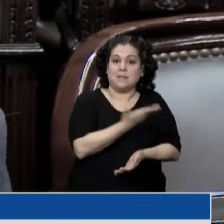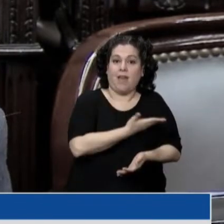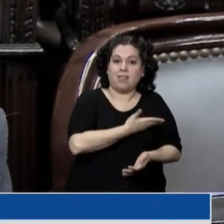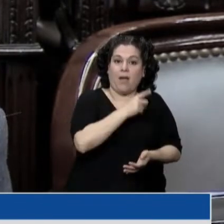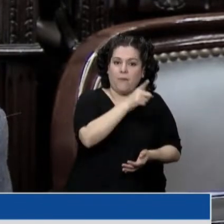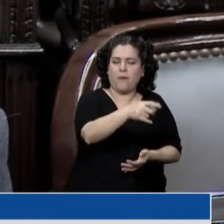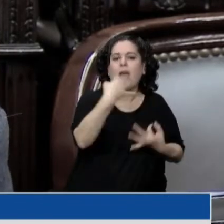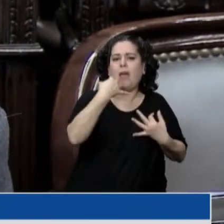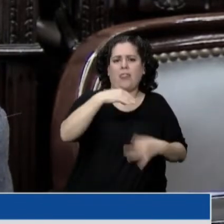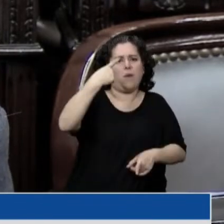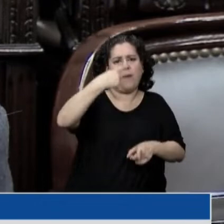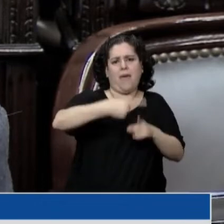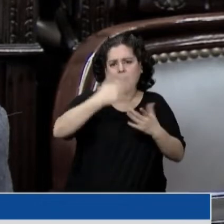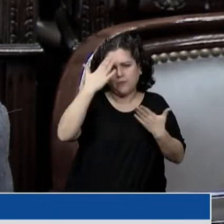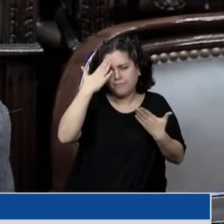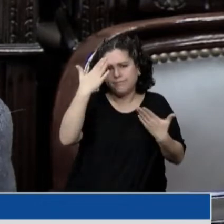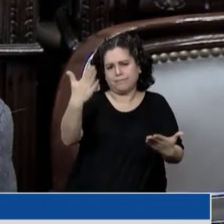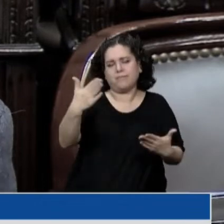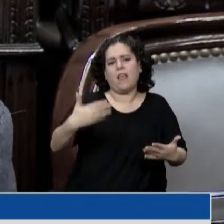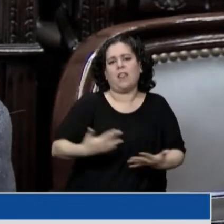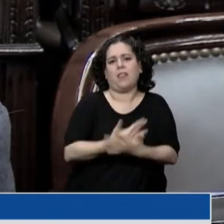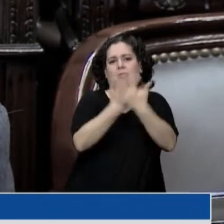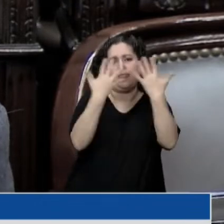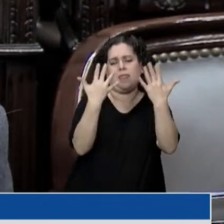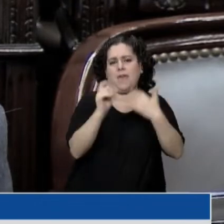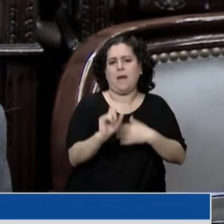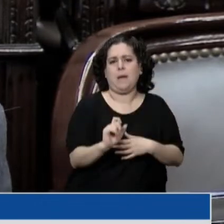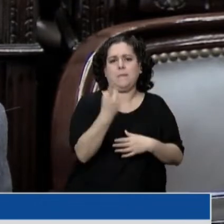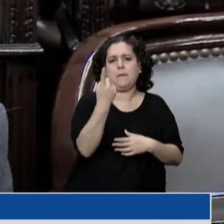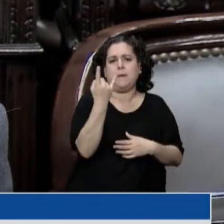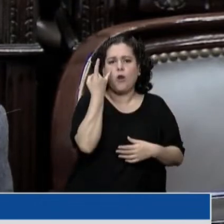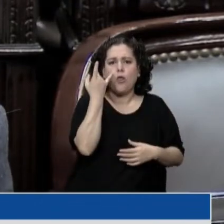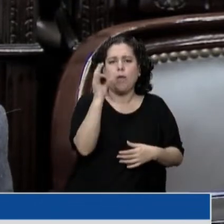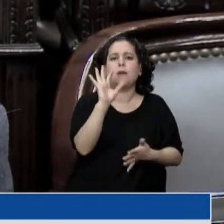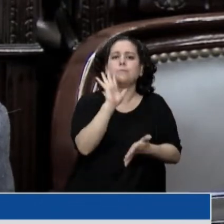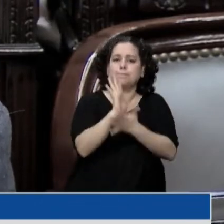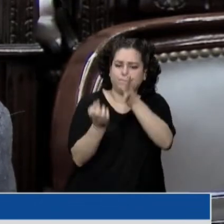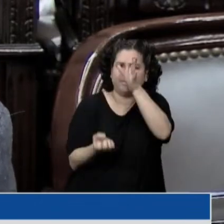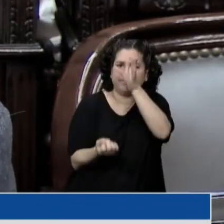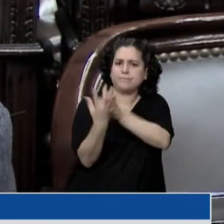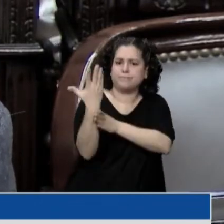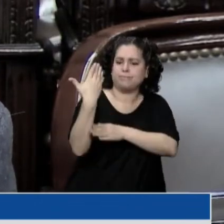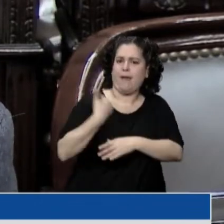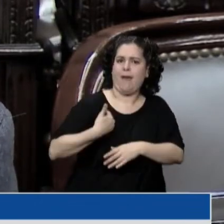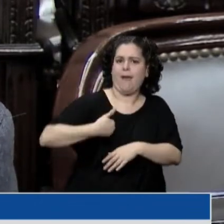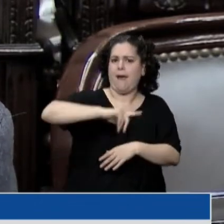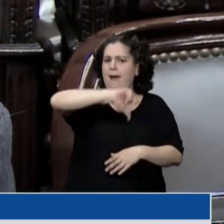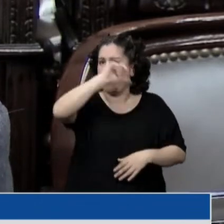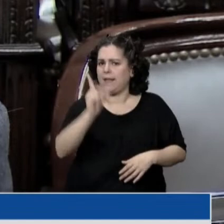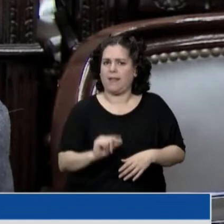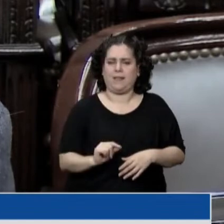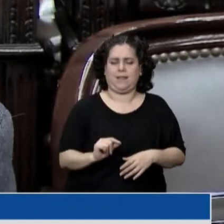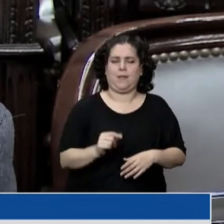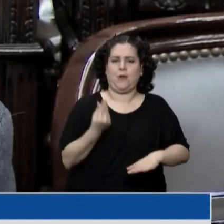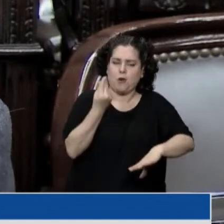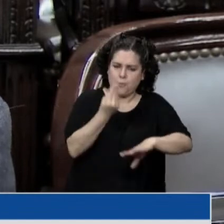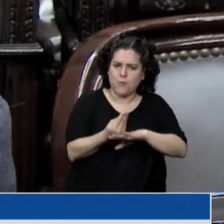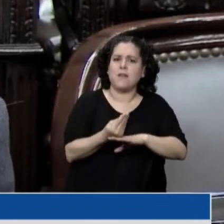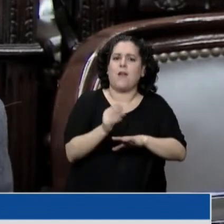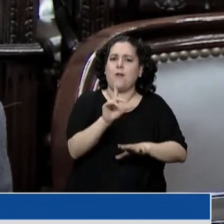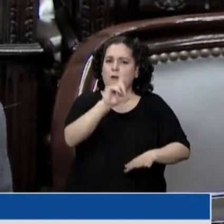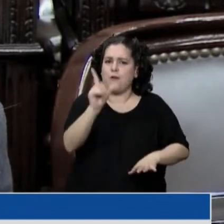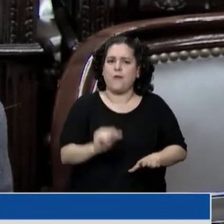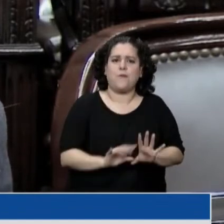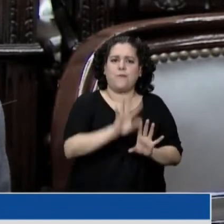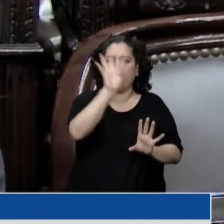actos correspondientes de conmemoración del día que somos un país representativo, republicano y federal.